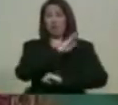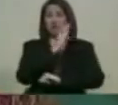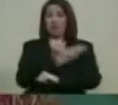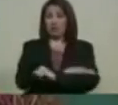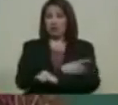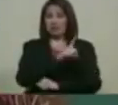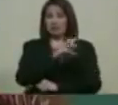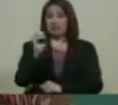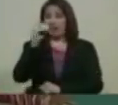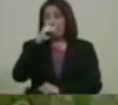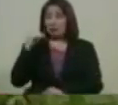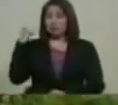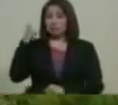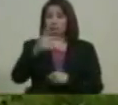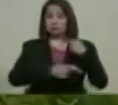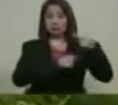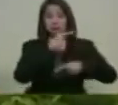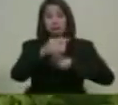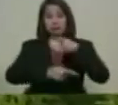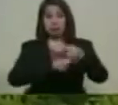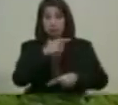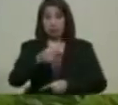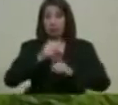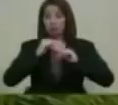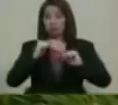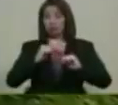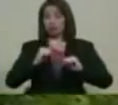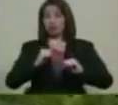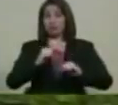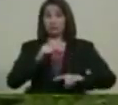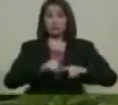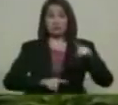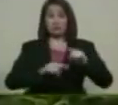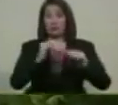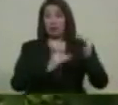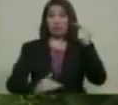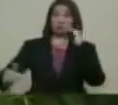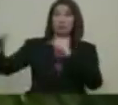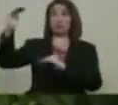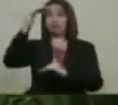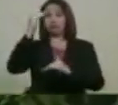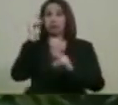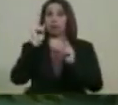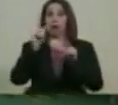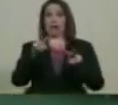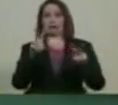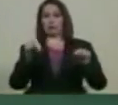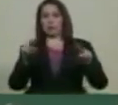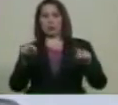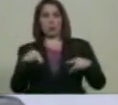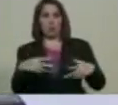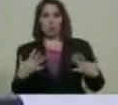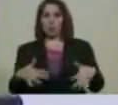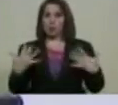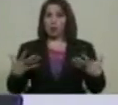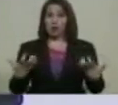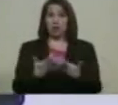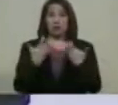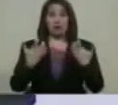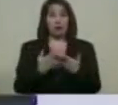sufrimos, cíclicos, potenciándolos a niveles jamás vistos, con instrumentos de guerra